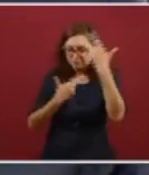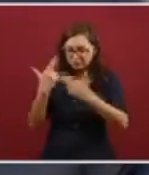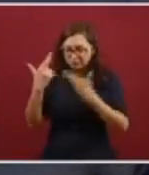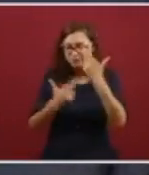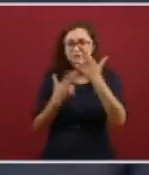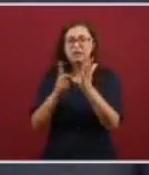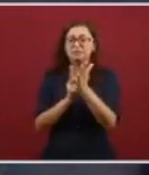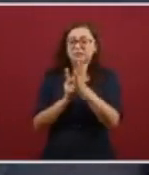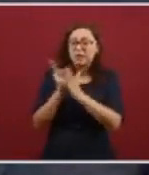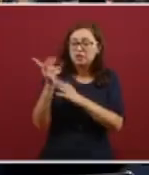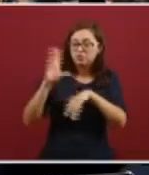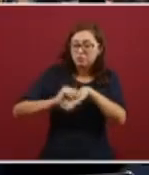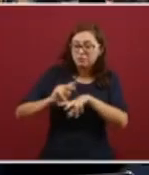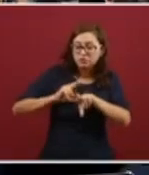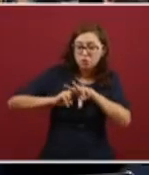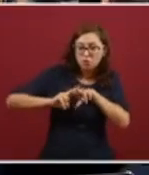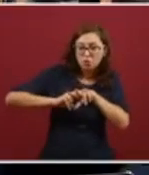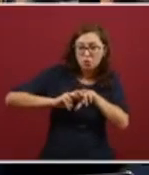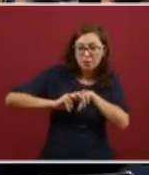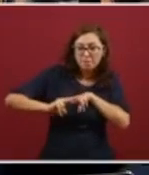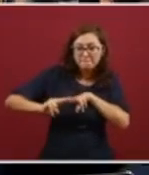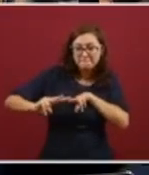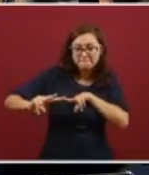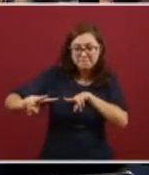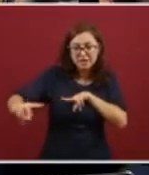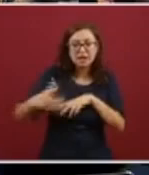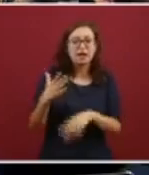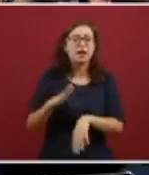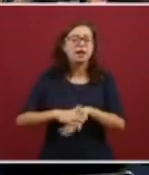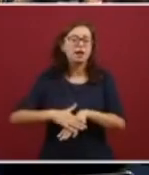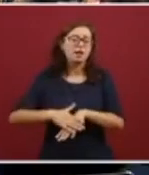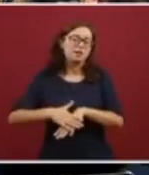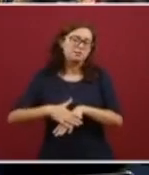derechos de vía, que es lo que más